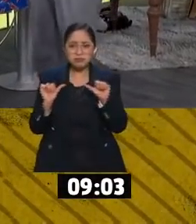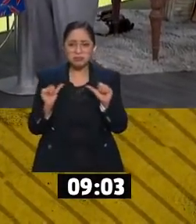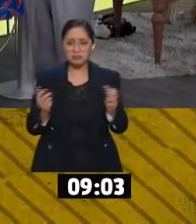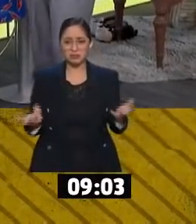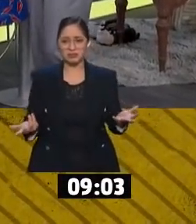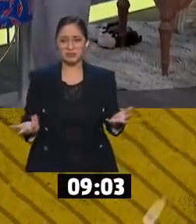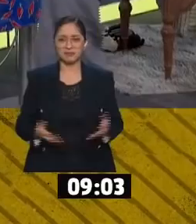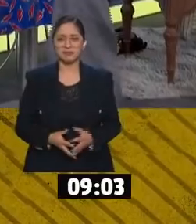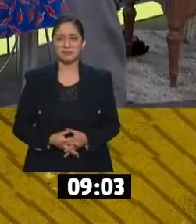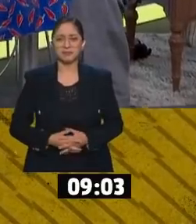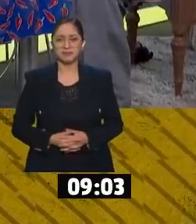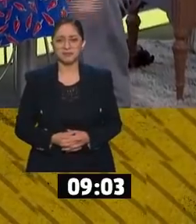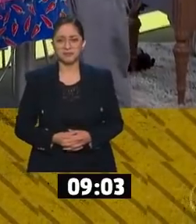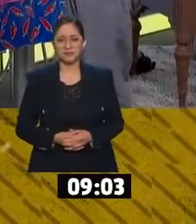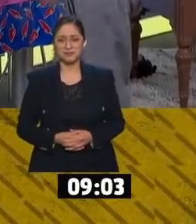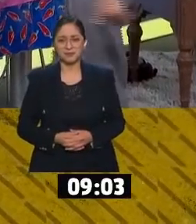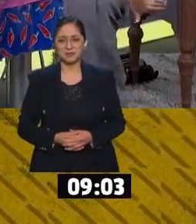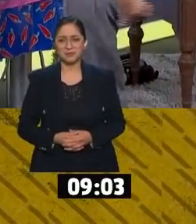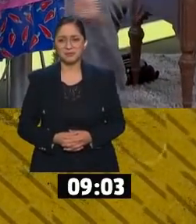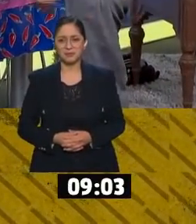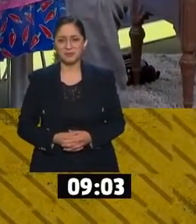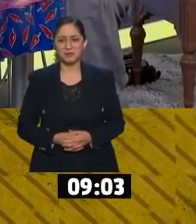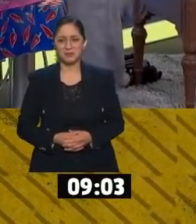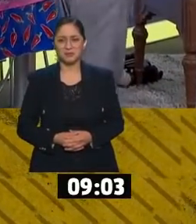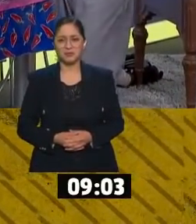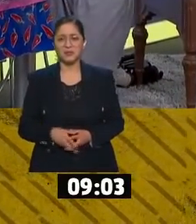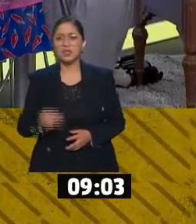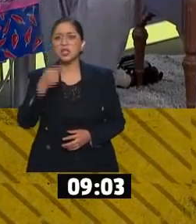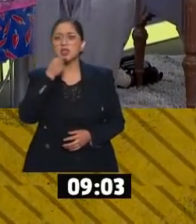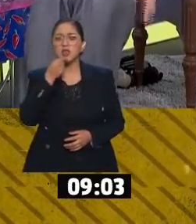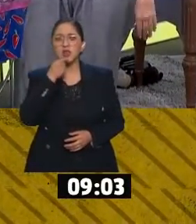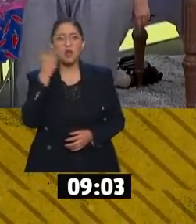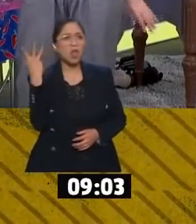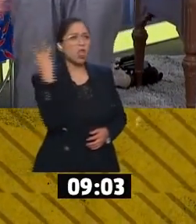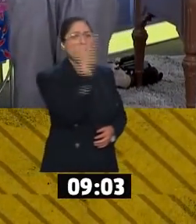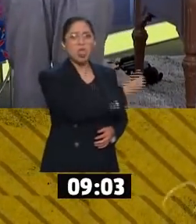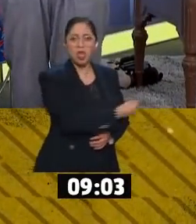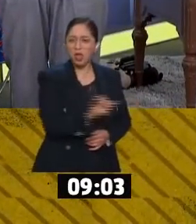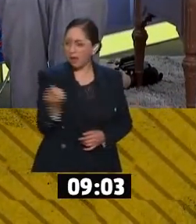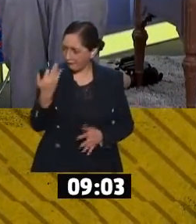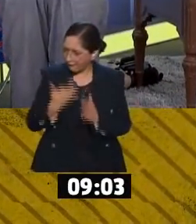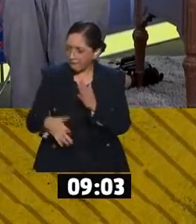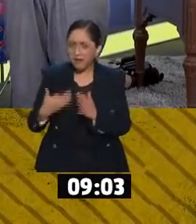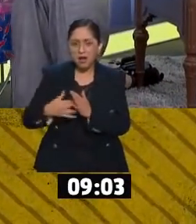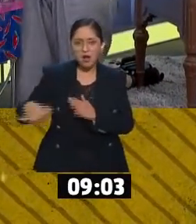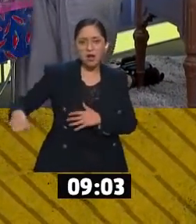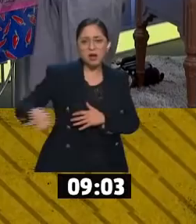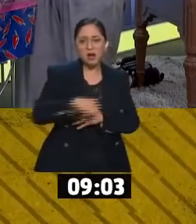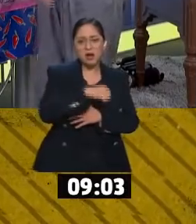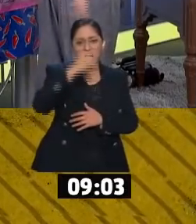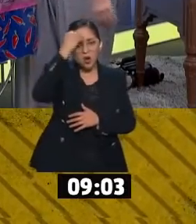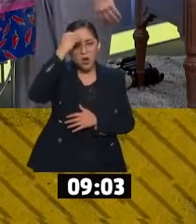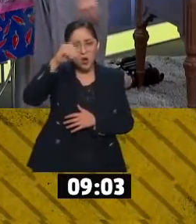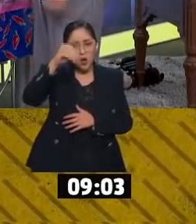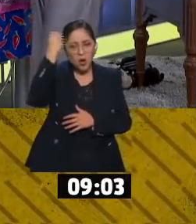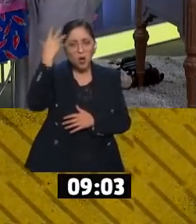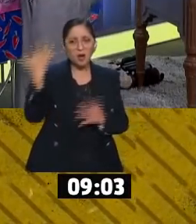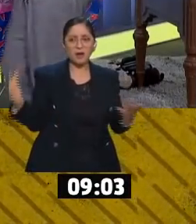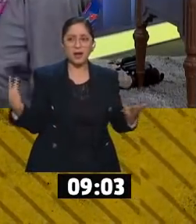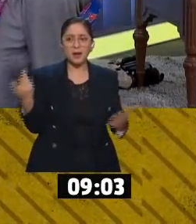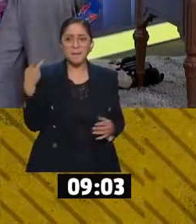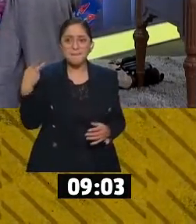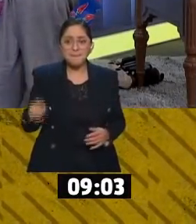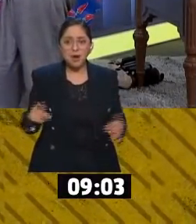Qué poca, dejar a la escuela ahí. Los la demás verdad, chamacos. sí. Nadie lo agarró, se les olvidó. Pero el chavito,